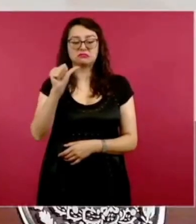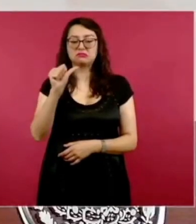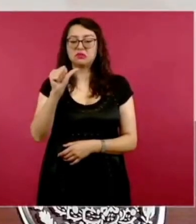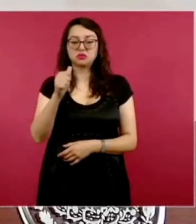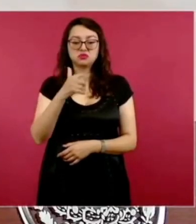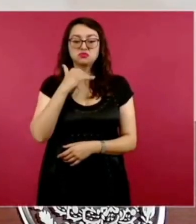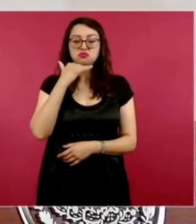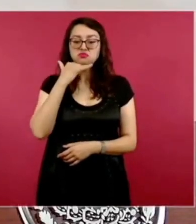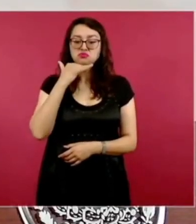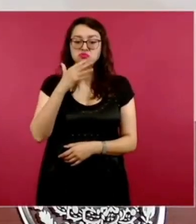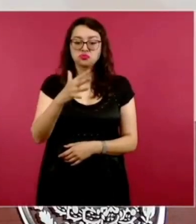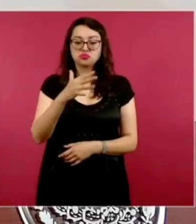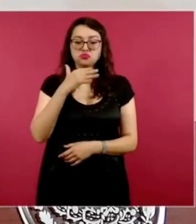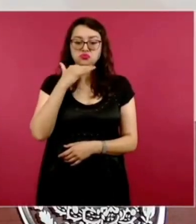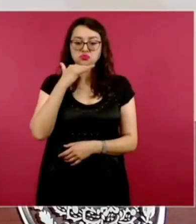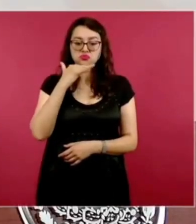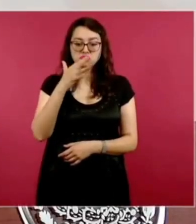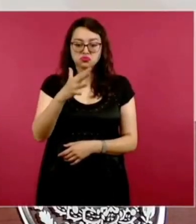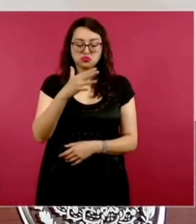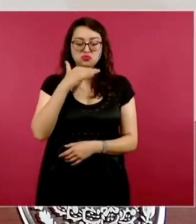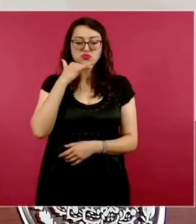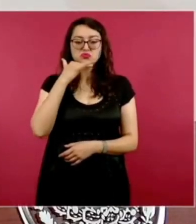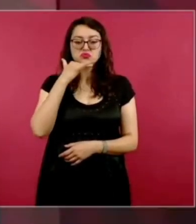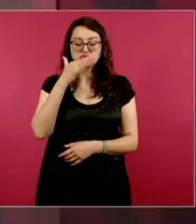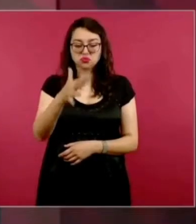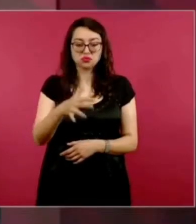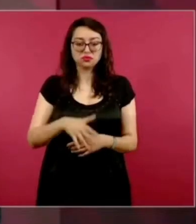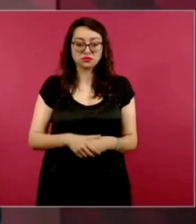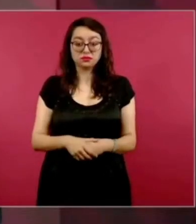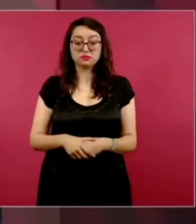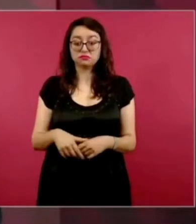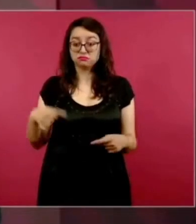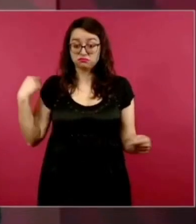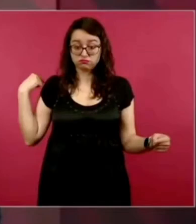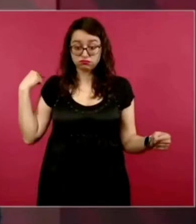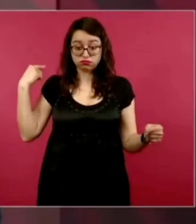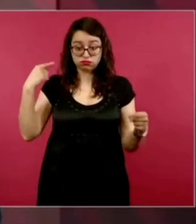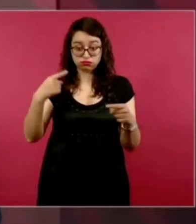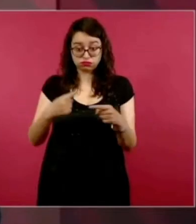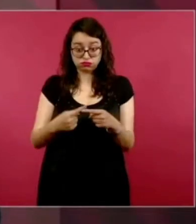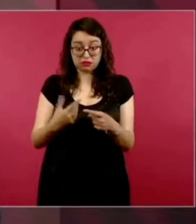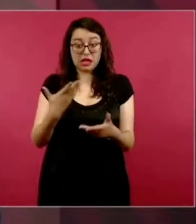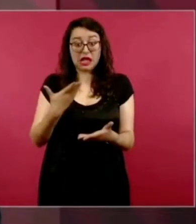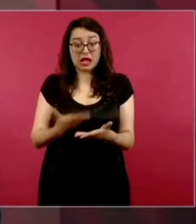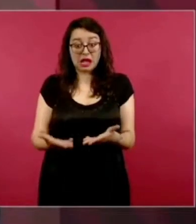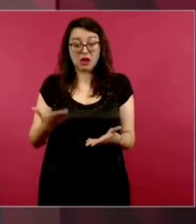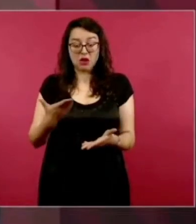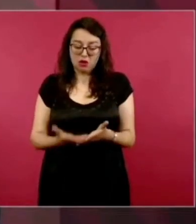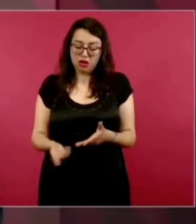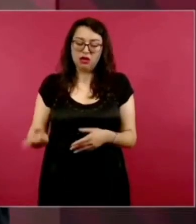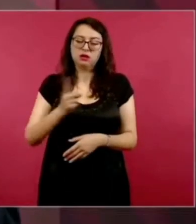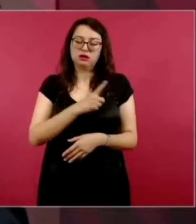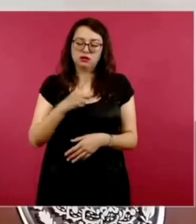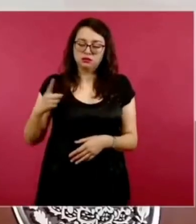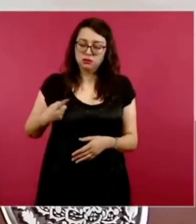predominó la corrupción. Ahora estamos acabando con